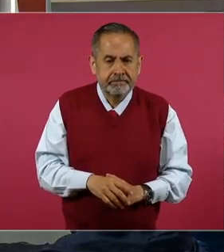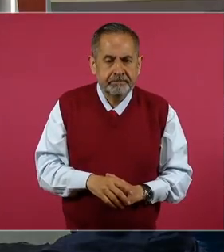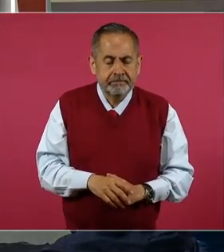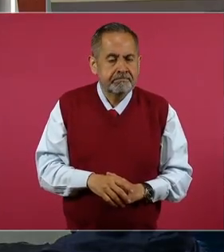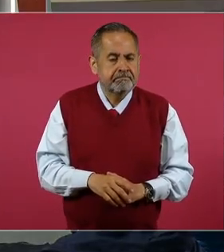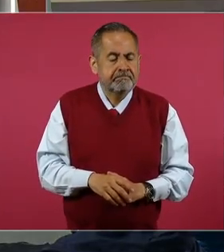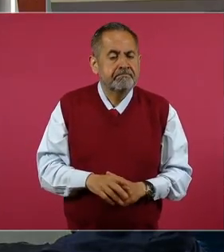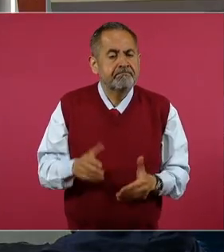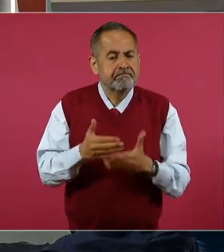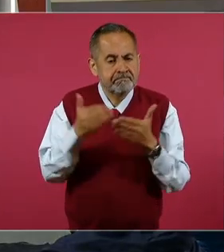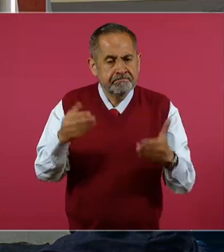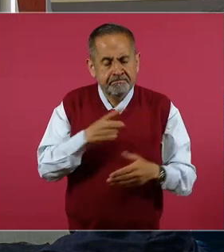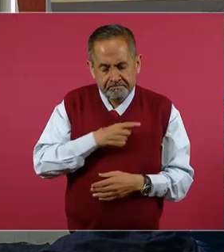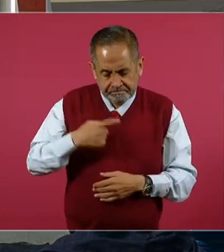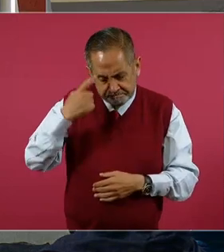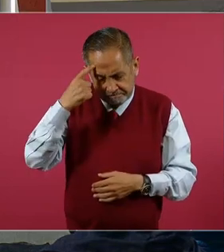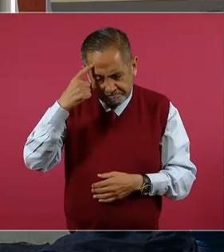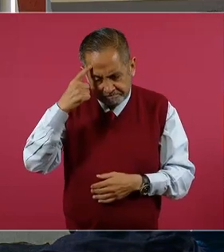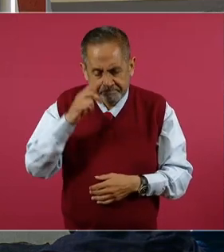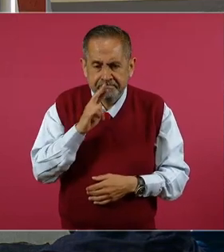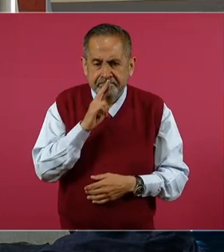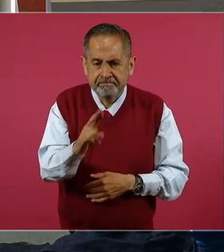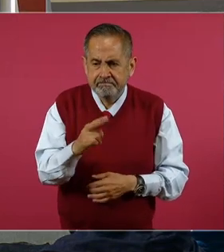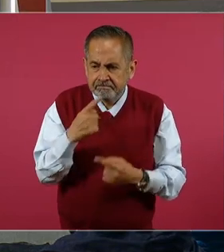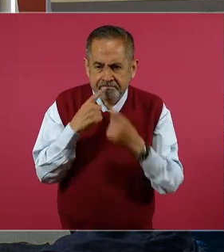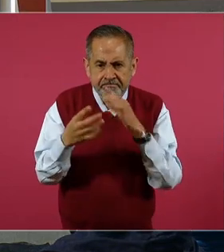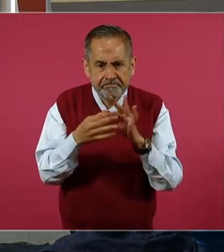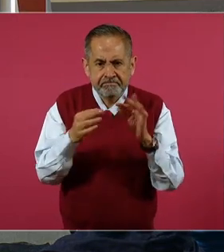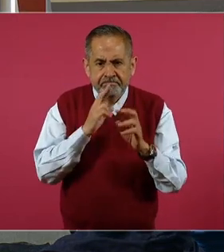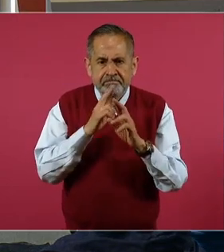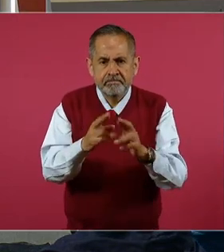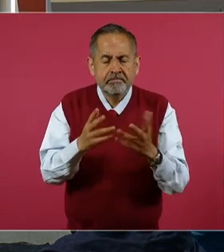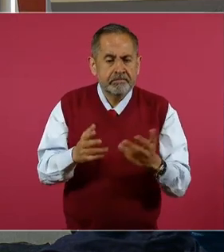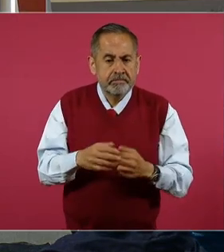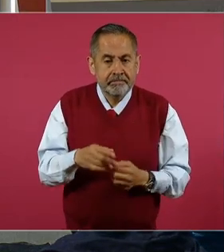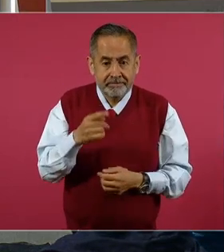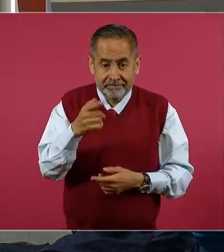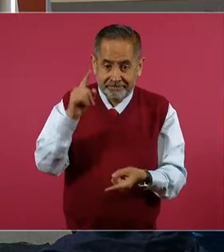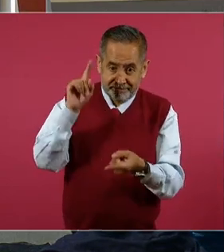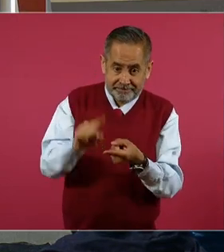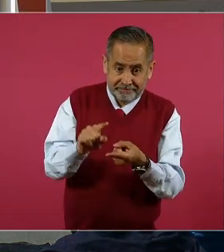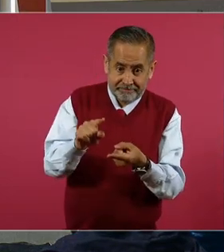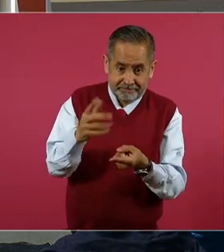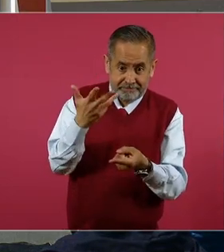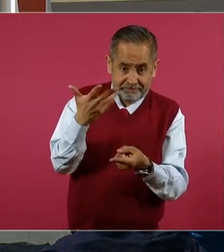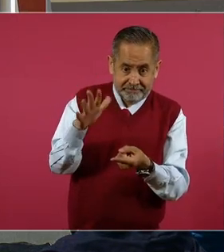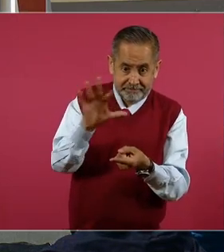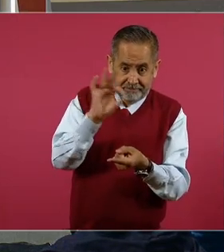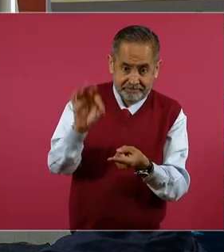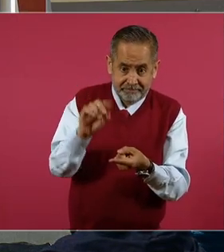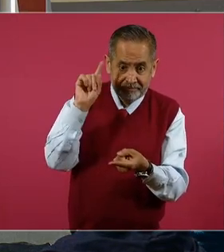debe de resolverse es si ese 10%